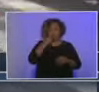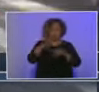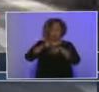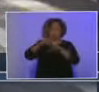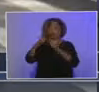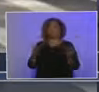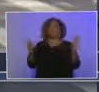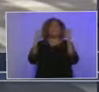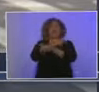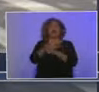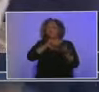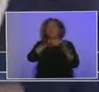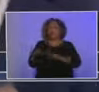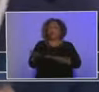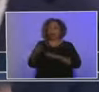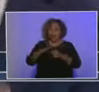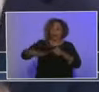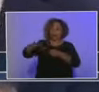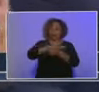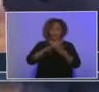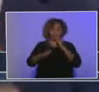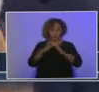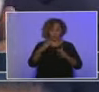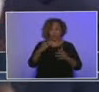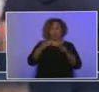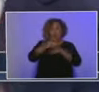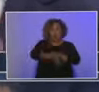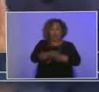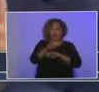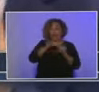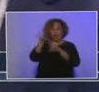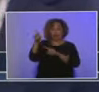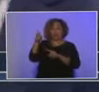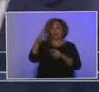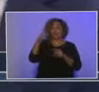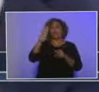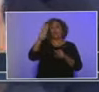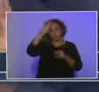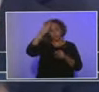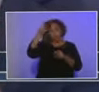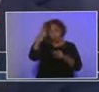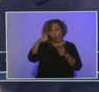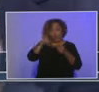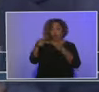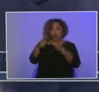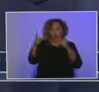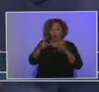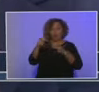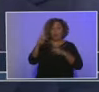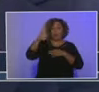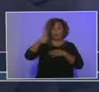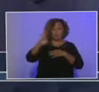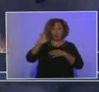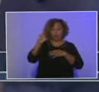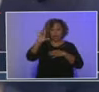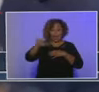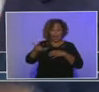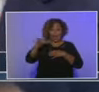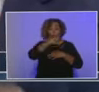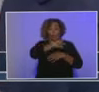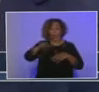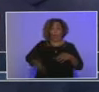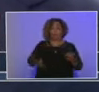fueron de los que más murieron a nivel de la ciudad. Luego, en las zonas postales como la del Bronx y otros lugares como en Brooklyn, en Queens, fue donde